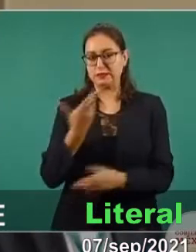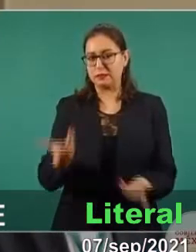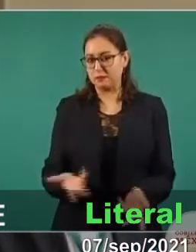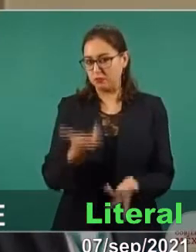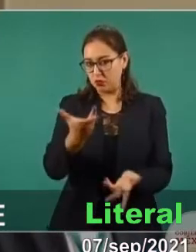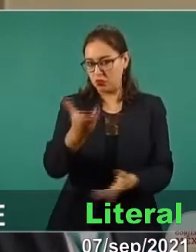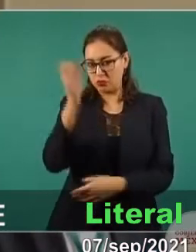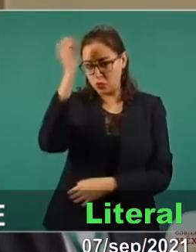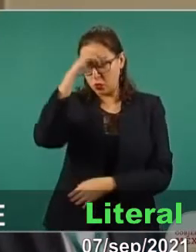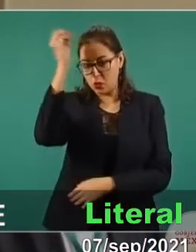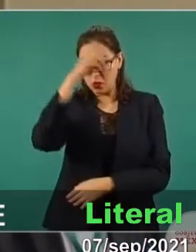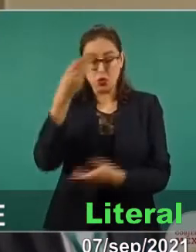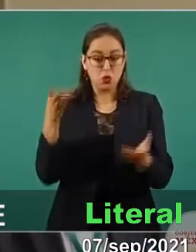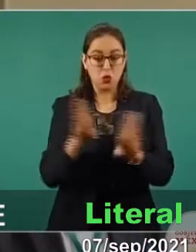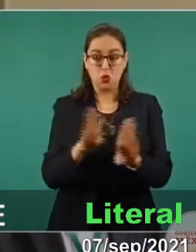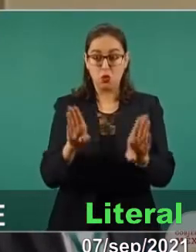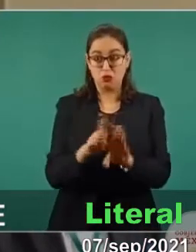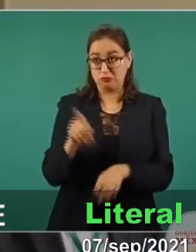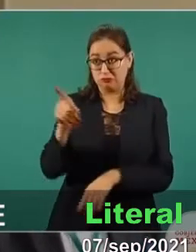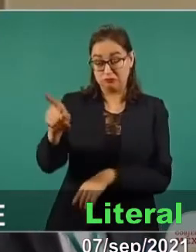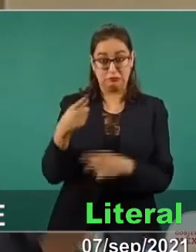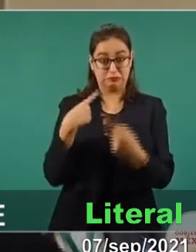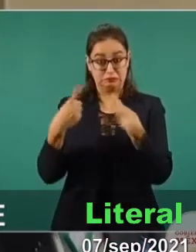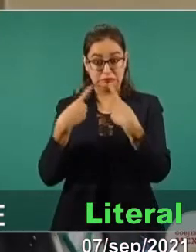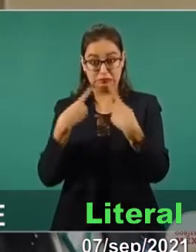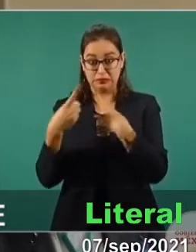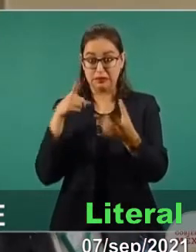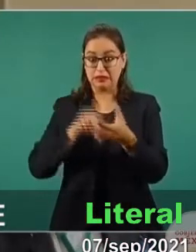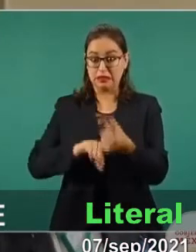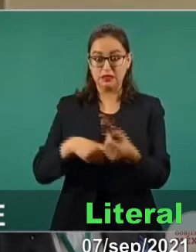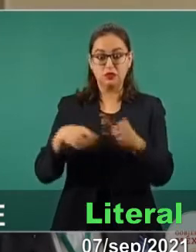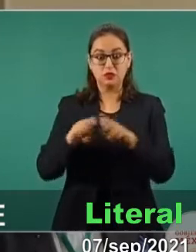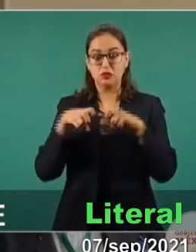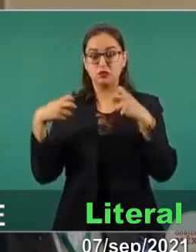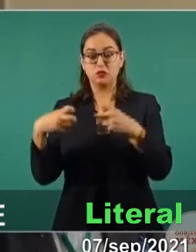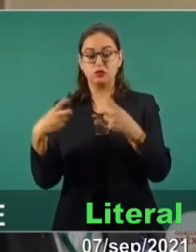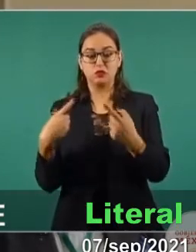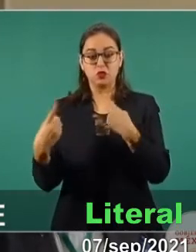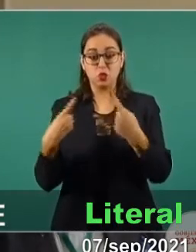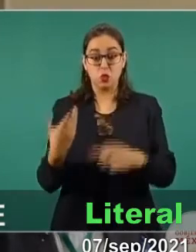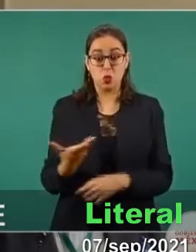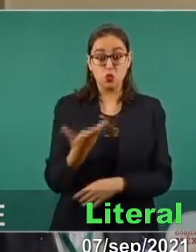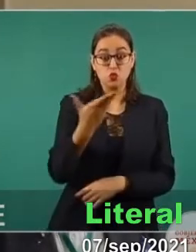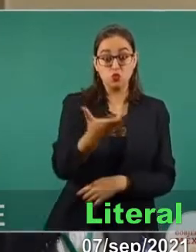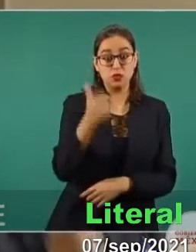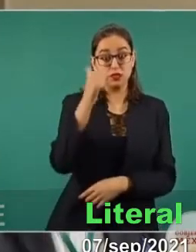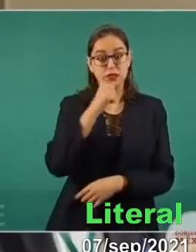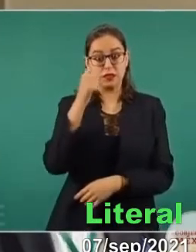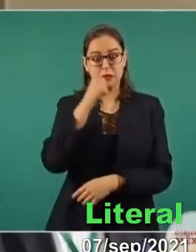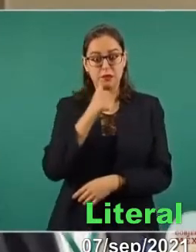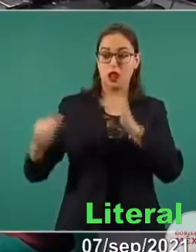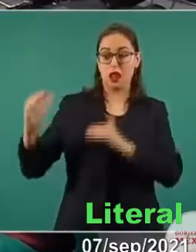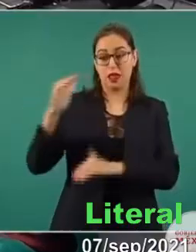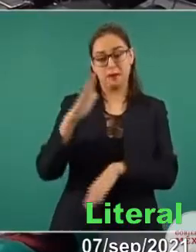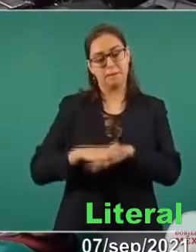porque usted se ha pronunciado en varias ocasiones por la defensa de la vida, por el derecho a la